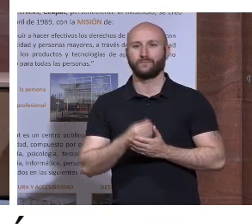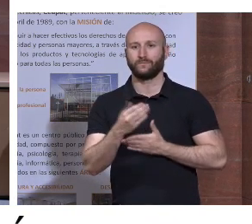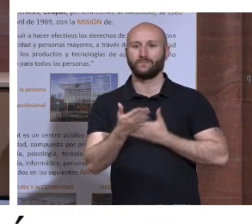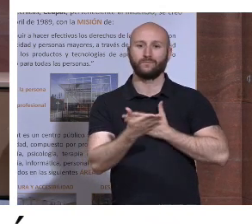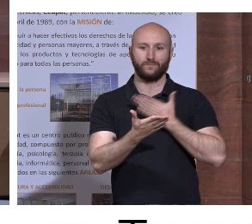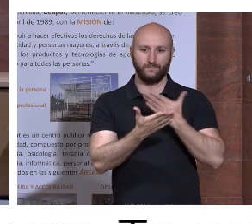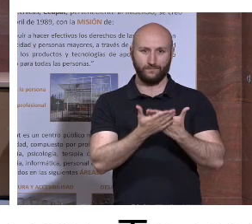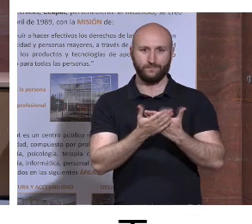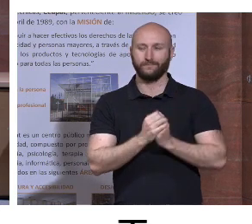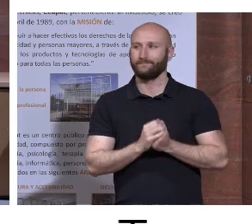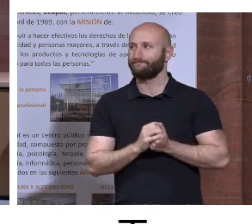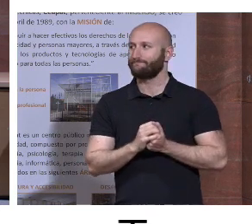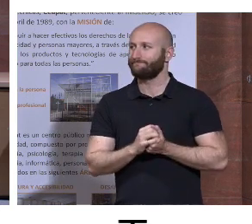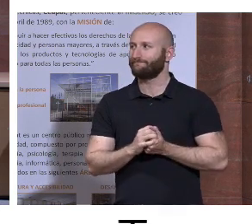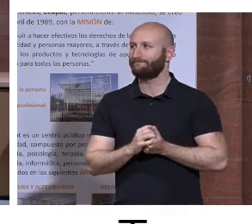firma aquí.